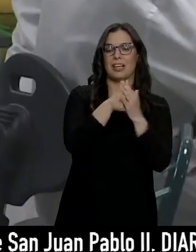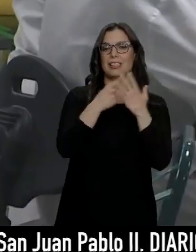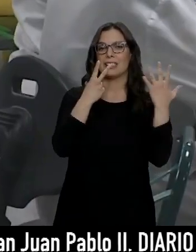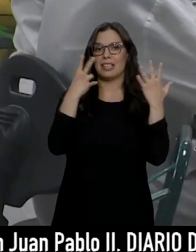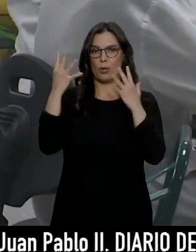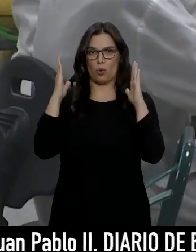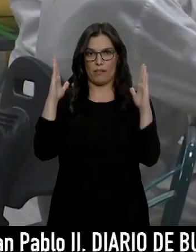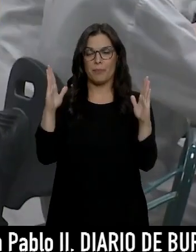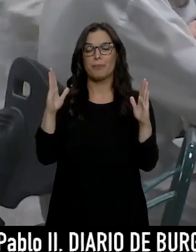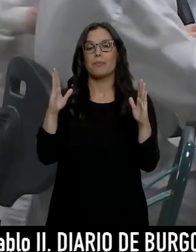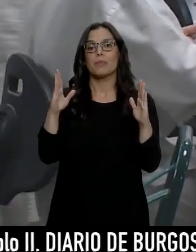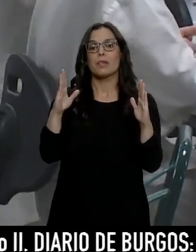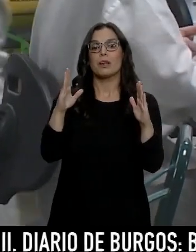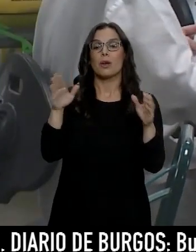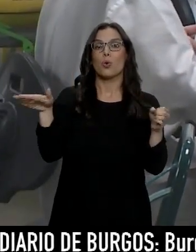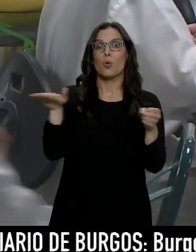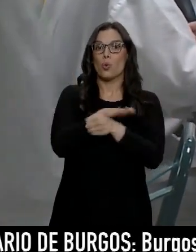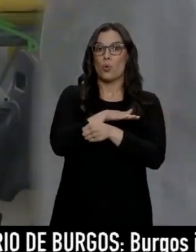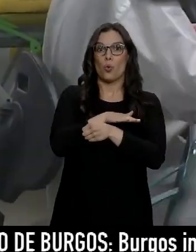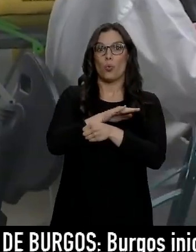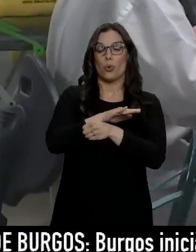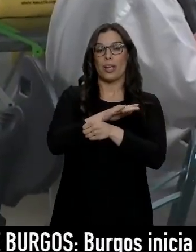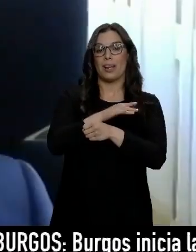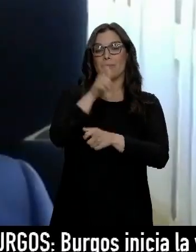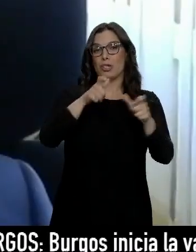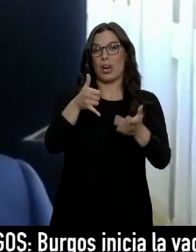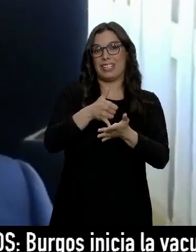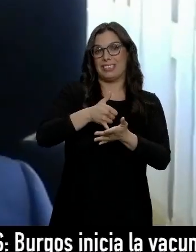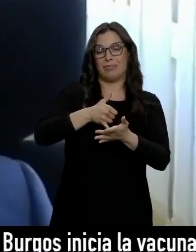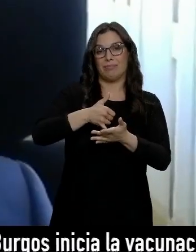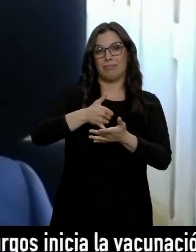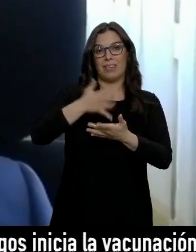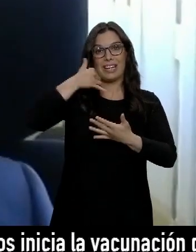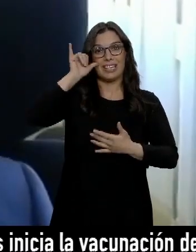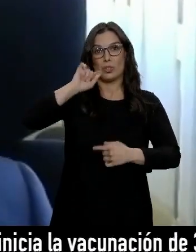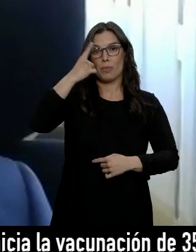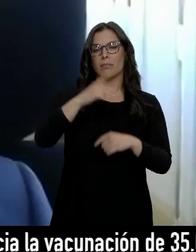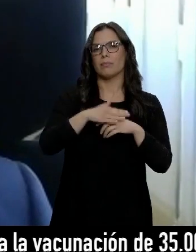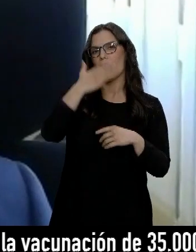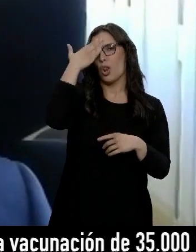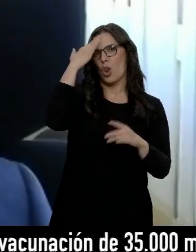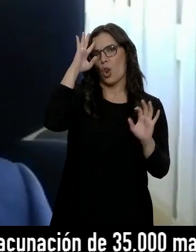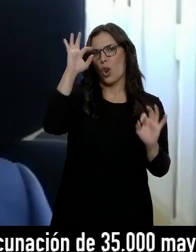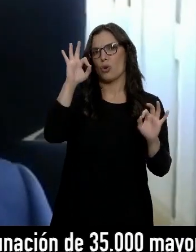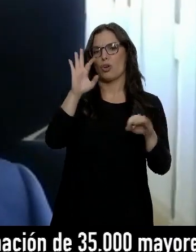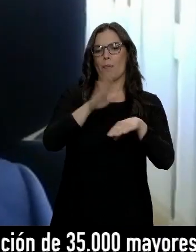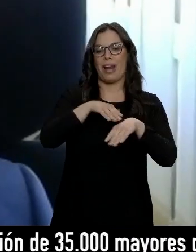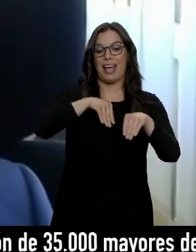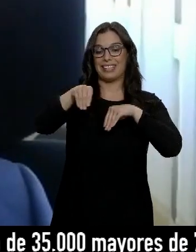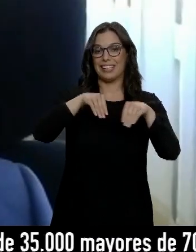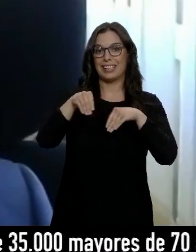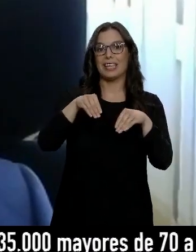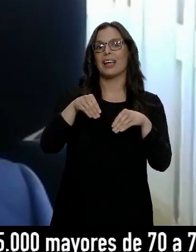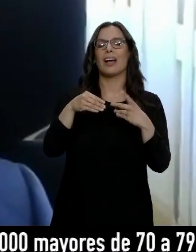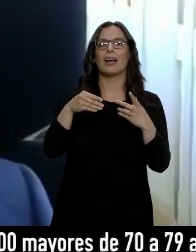y 79 años para cubrir a la población más vulnerable. Yo creo que es bastante razonable pensar que por una cuestión estratégica